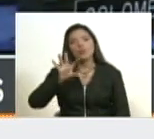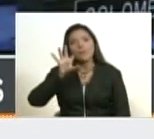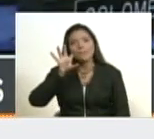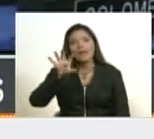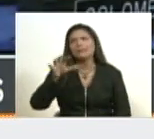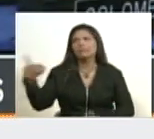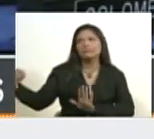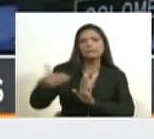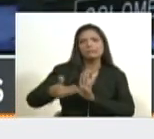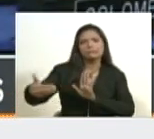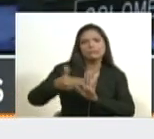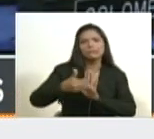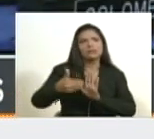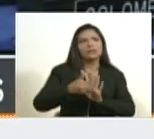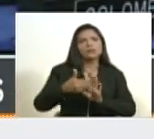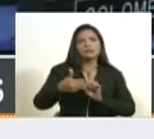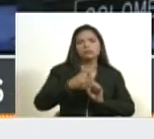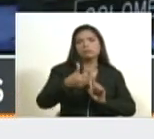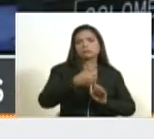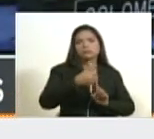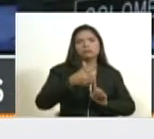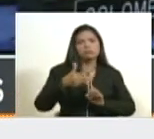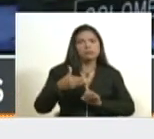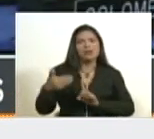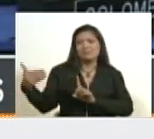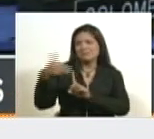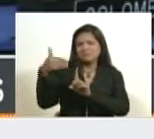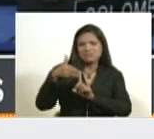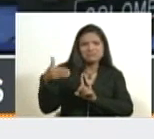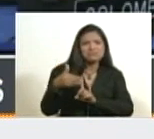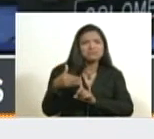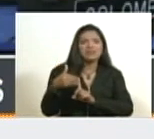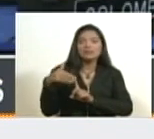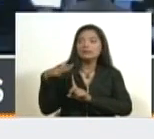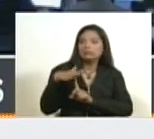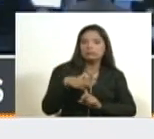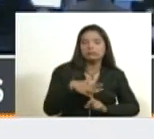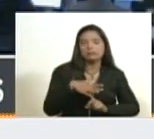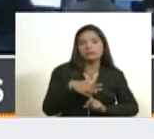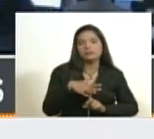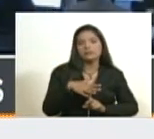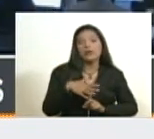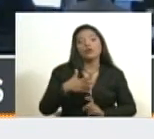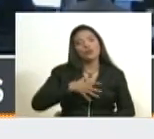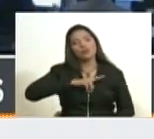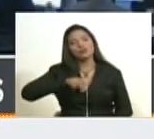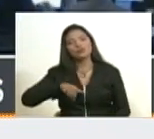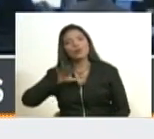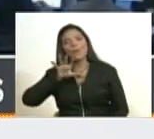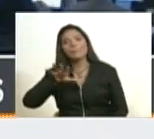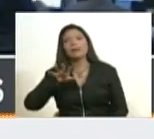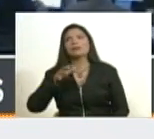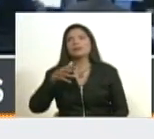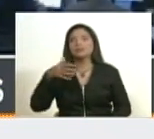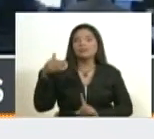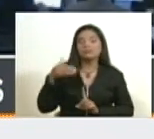asediado, acosado, perseguido, martirizado. Somos un país